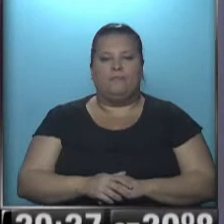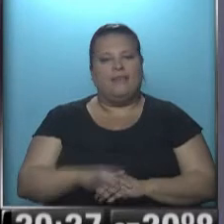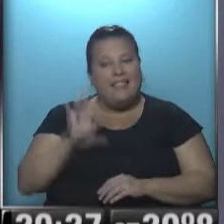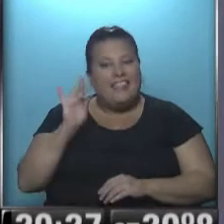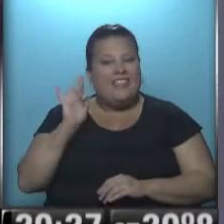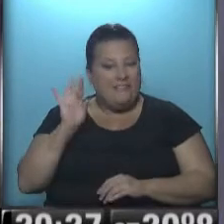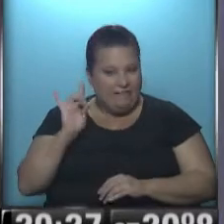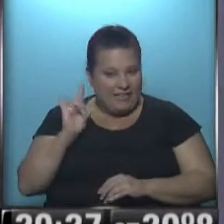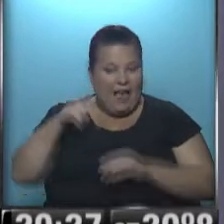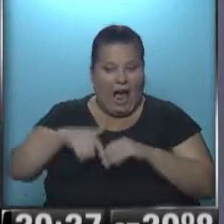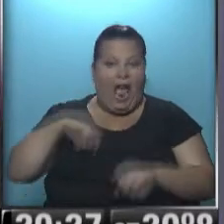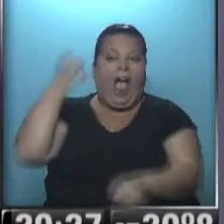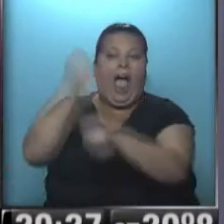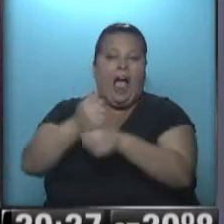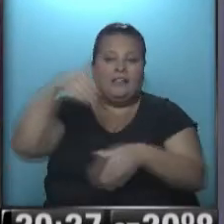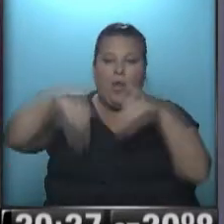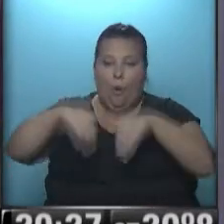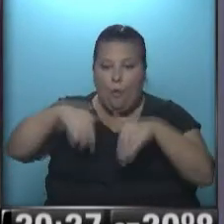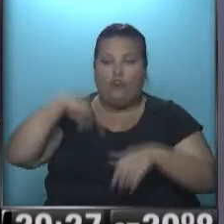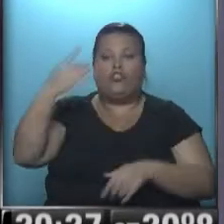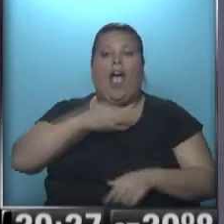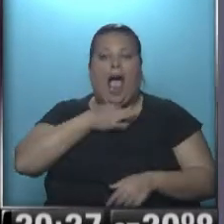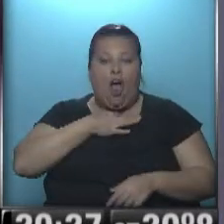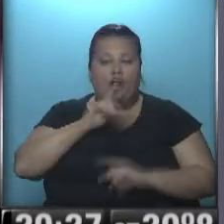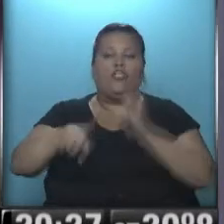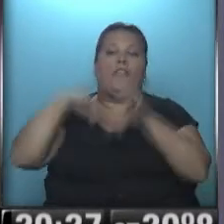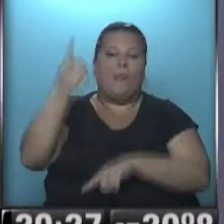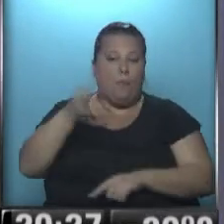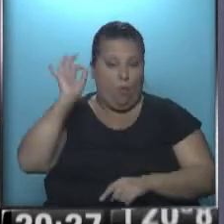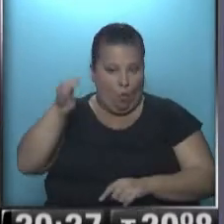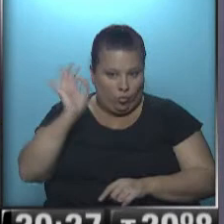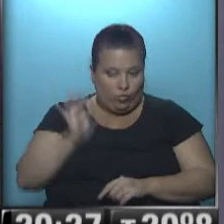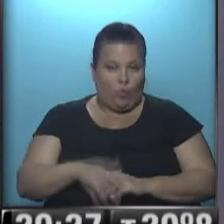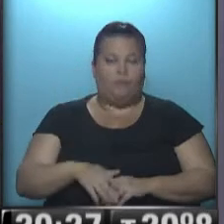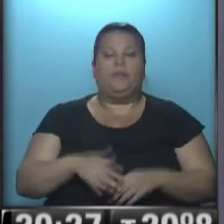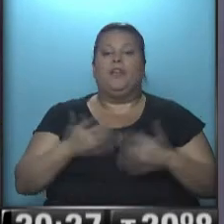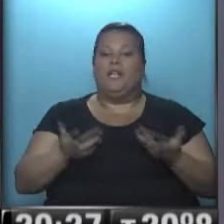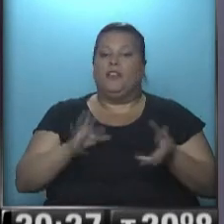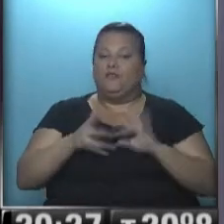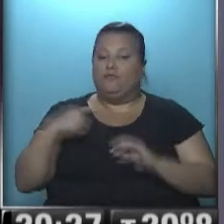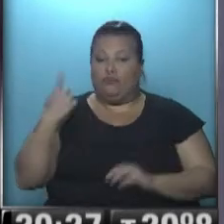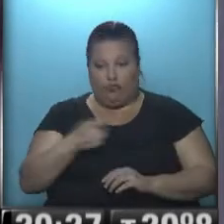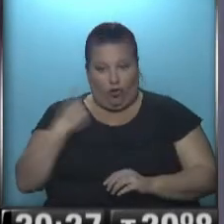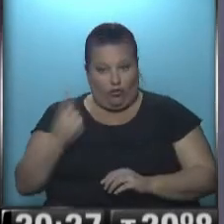muy complejo de aquí hasta las elecciones primarias del mes de agosto y también del mes de octubre. De manera que, en realidad,